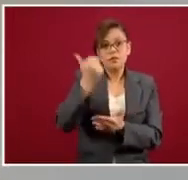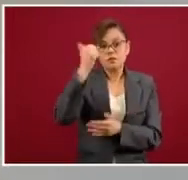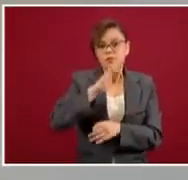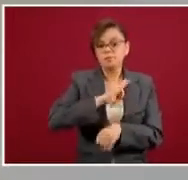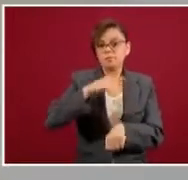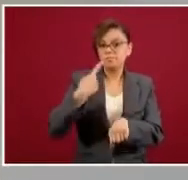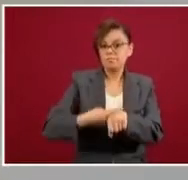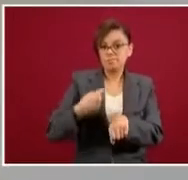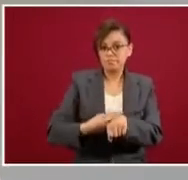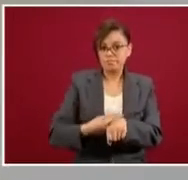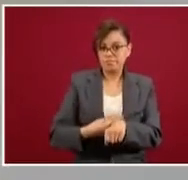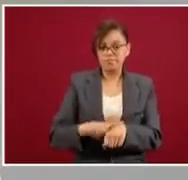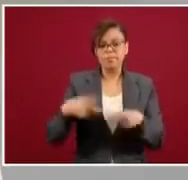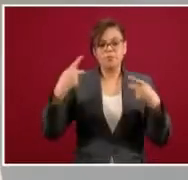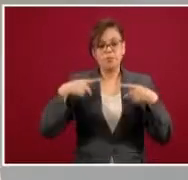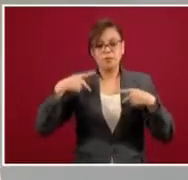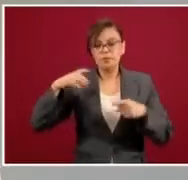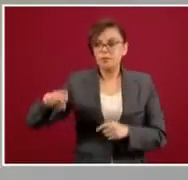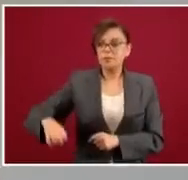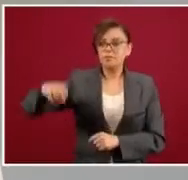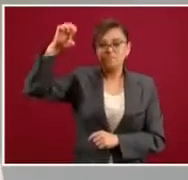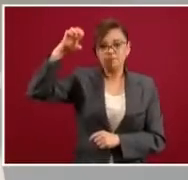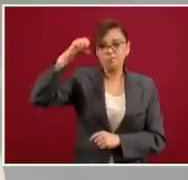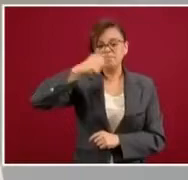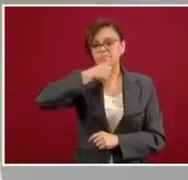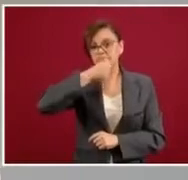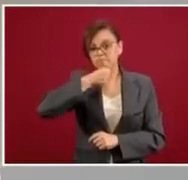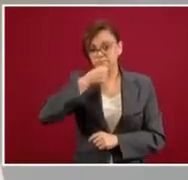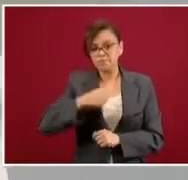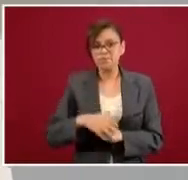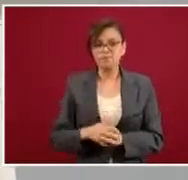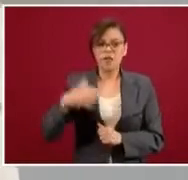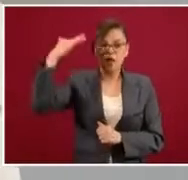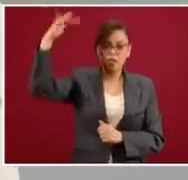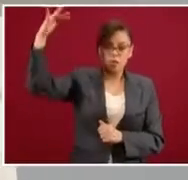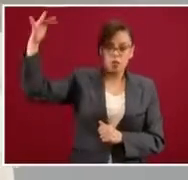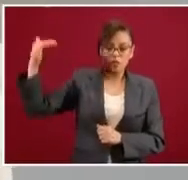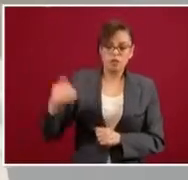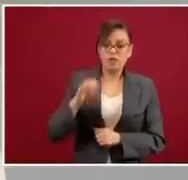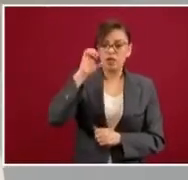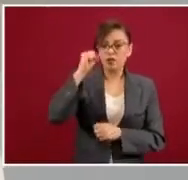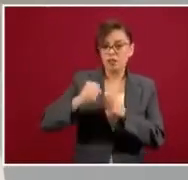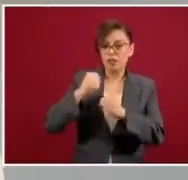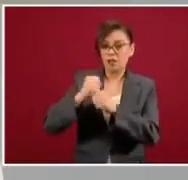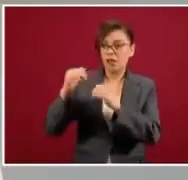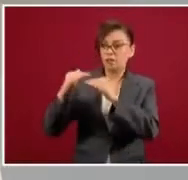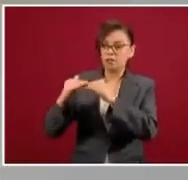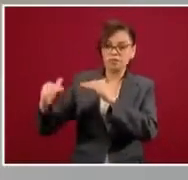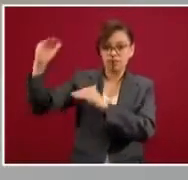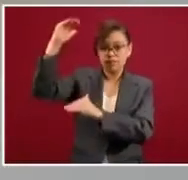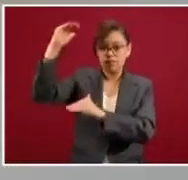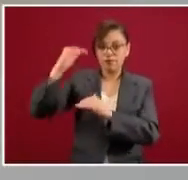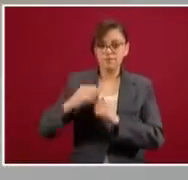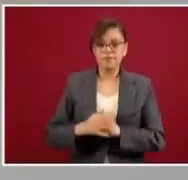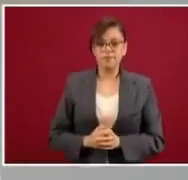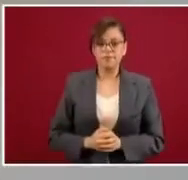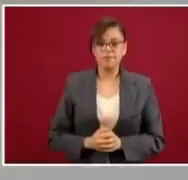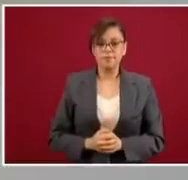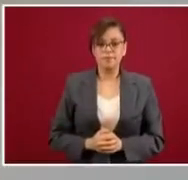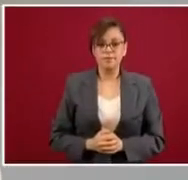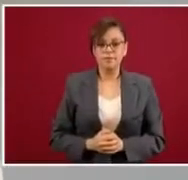mayores, ponemos el punto de límite en 60 años y más. Esto es un